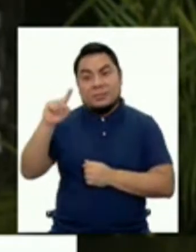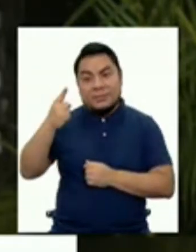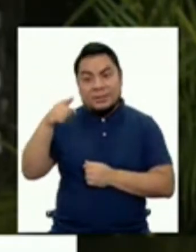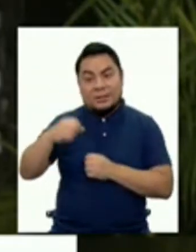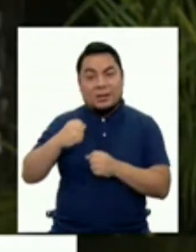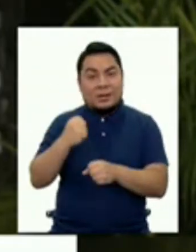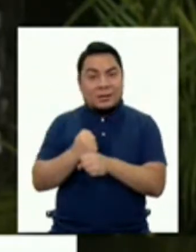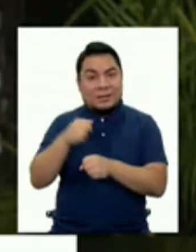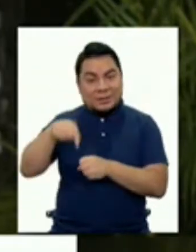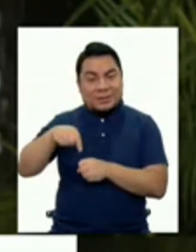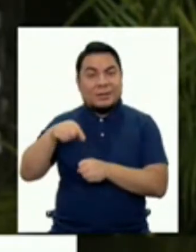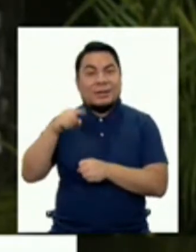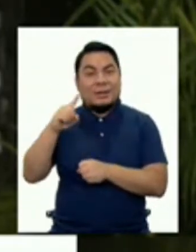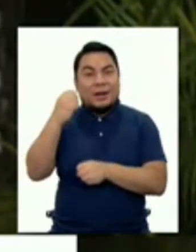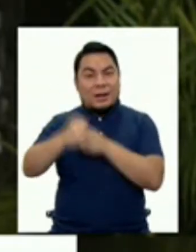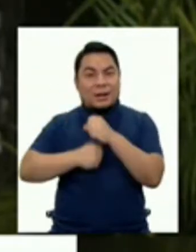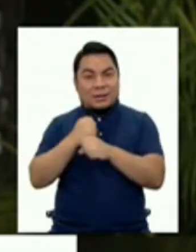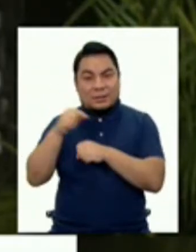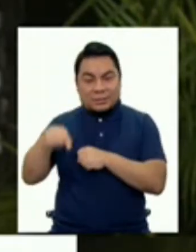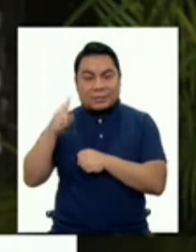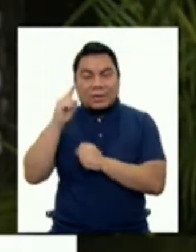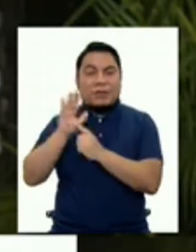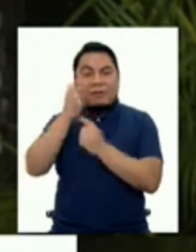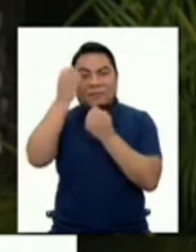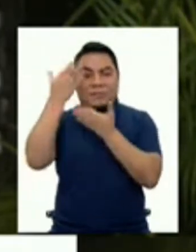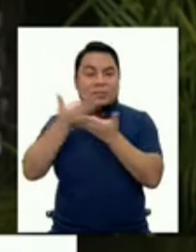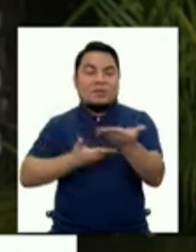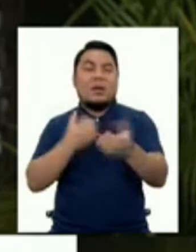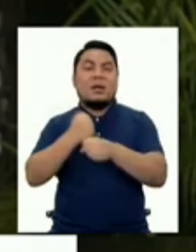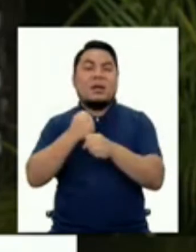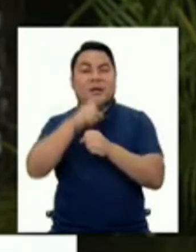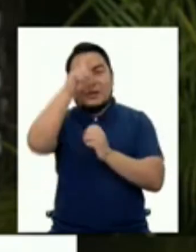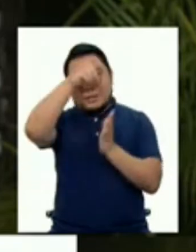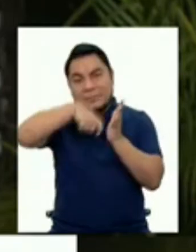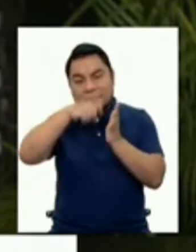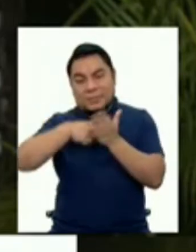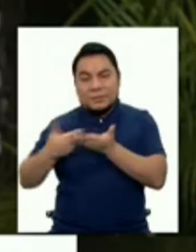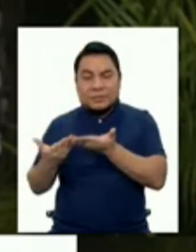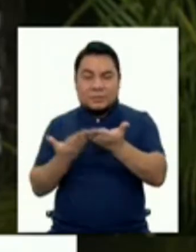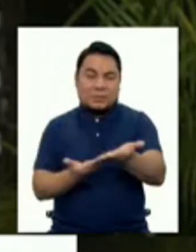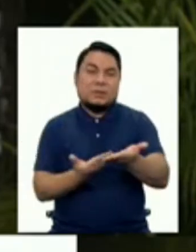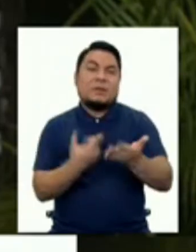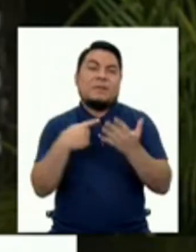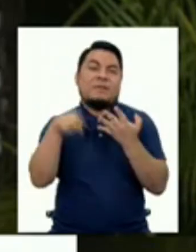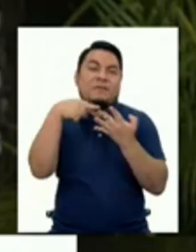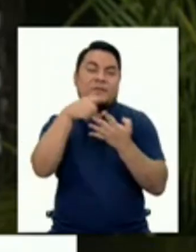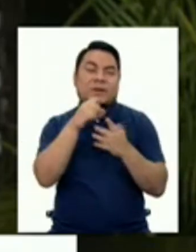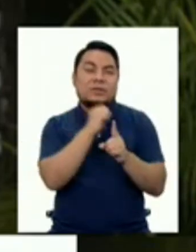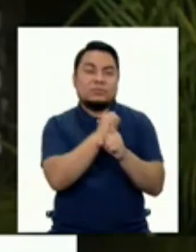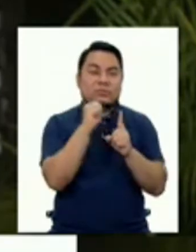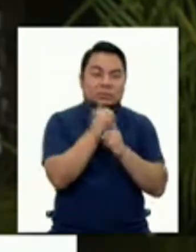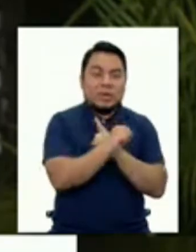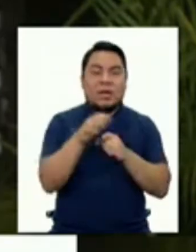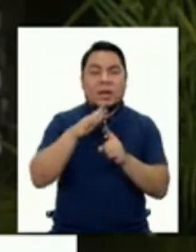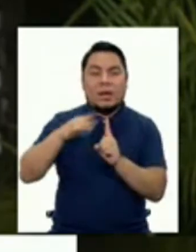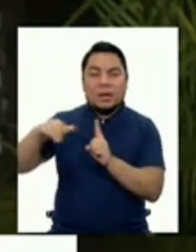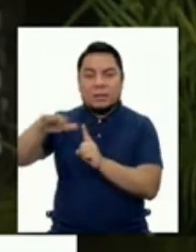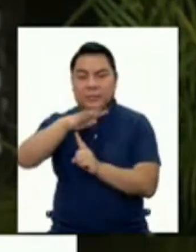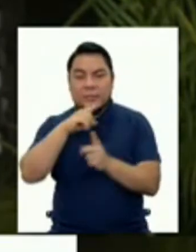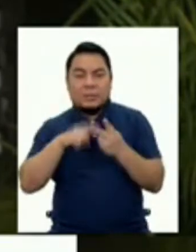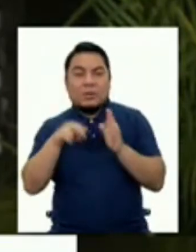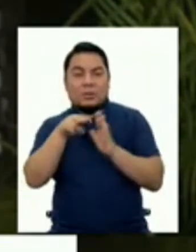año nos presentó un informe sobre la actividad minera abordando distintos ejes temáticos, el social, el ambiental,